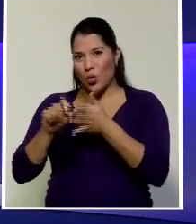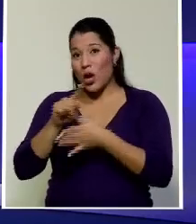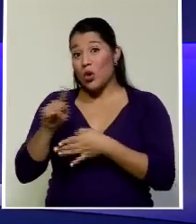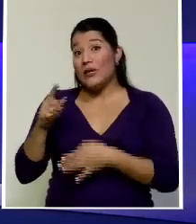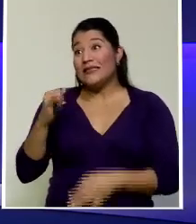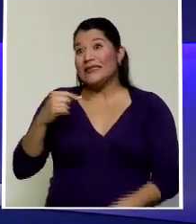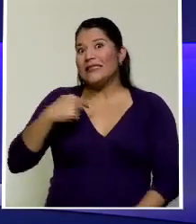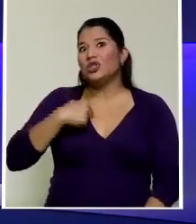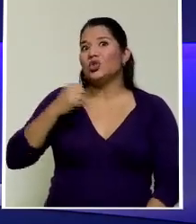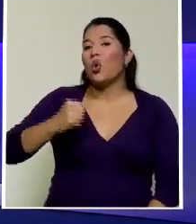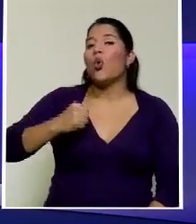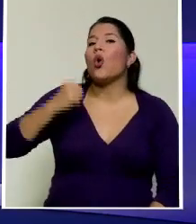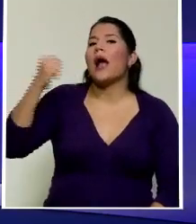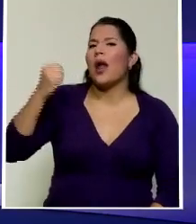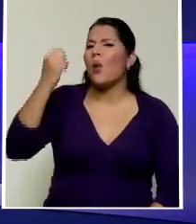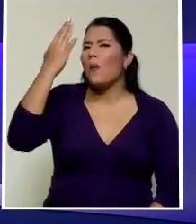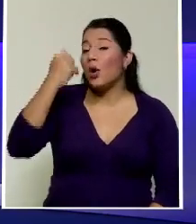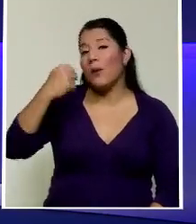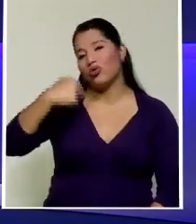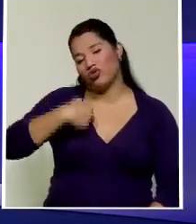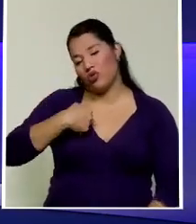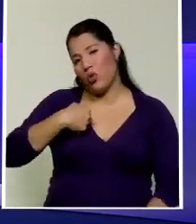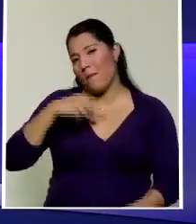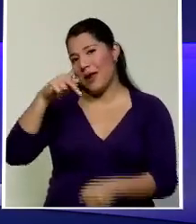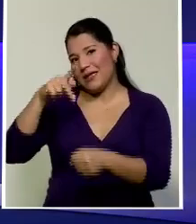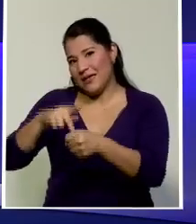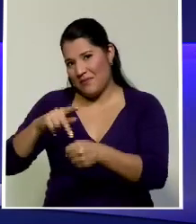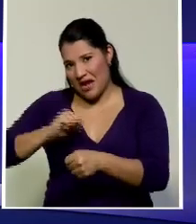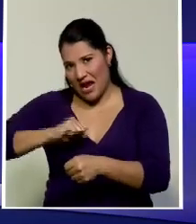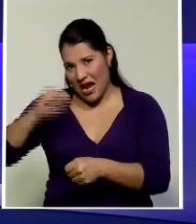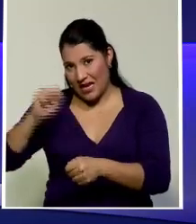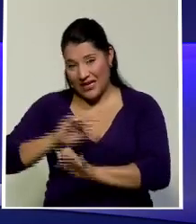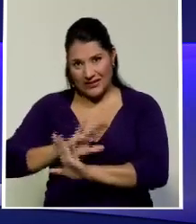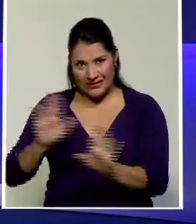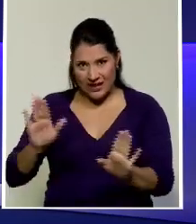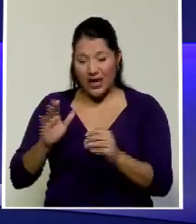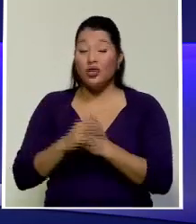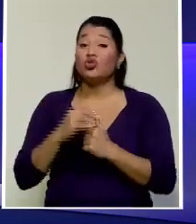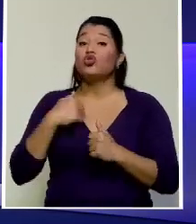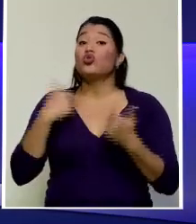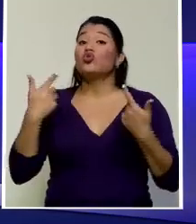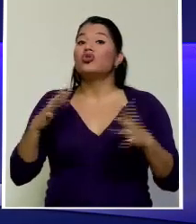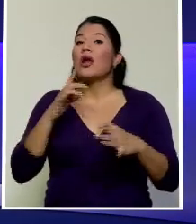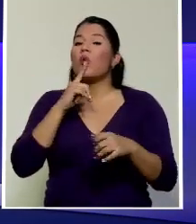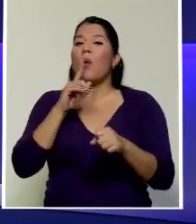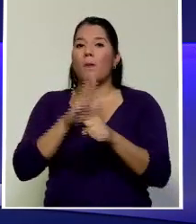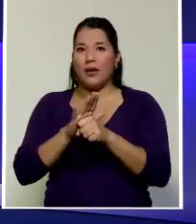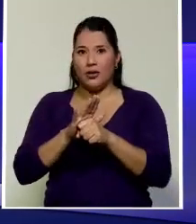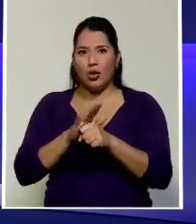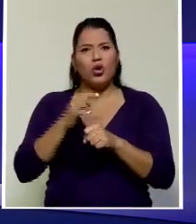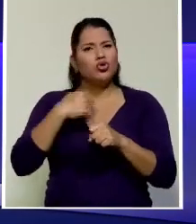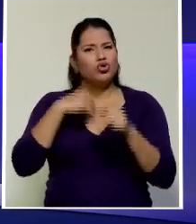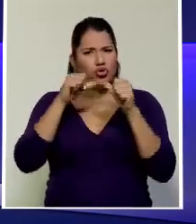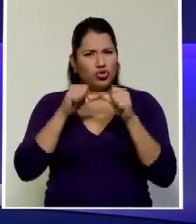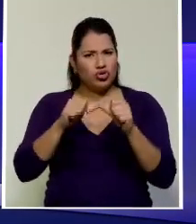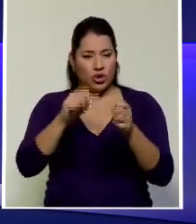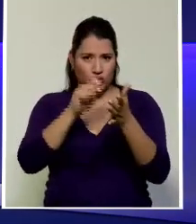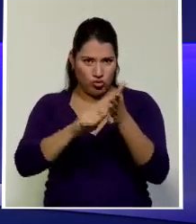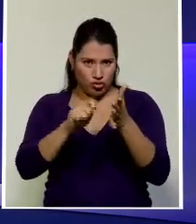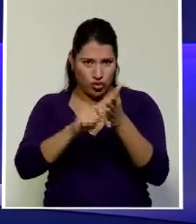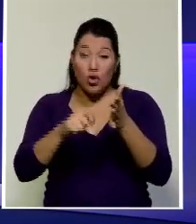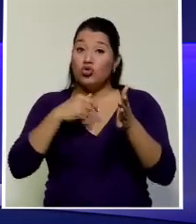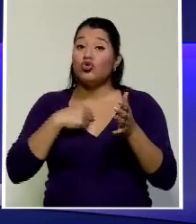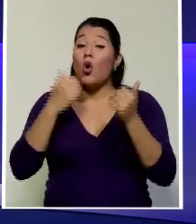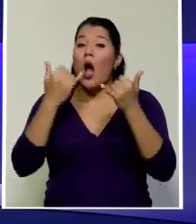porque participé en este caso, lo obtuve y demás, y ya, el premio fue un fin en sí mismo, ya se cumplió. La escritura sigue. Yo, de hecho, estoy trabajando en otra novela. De